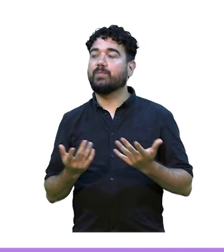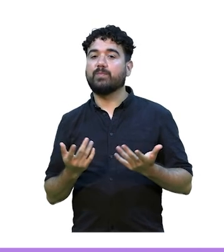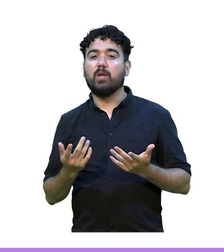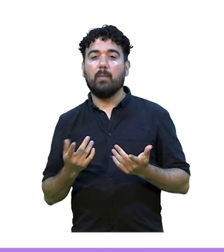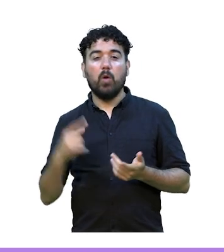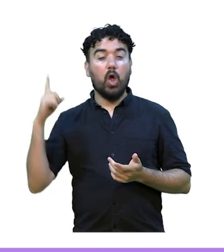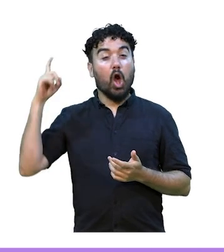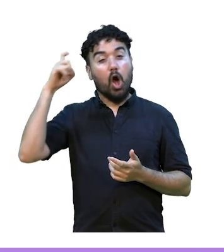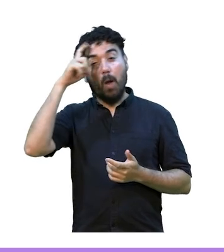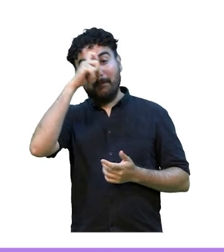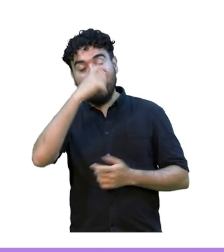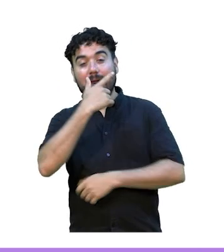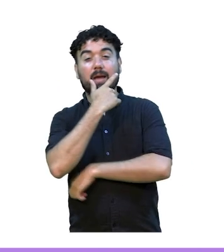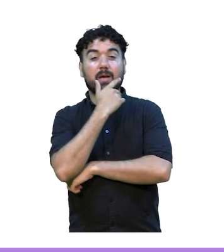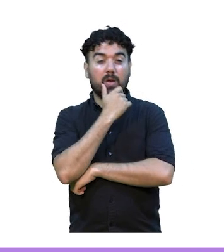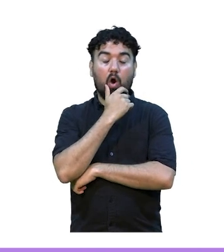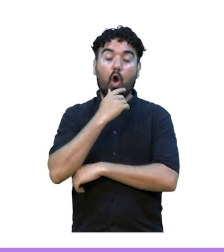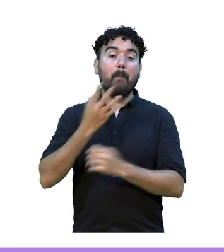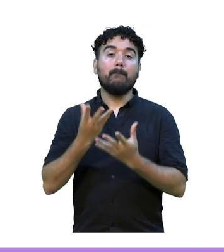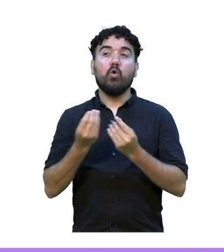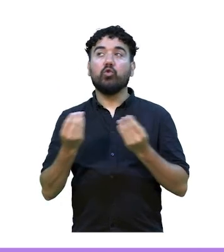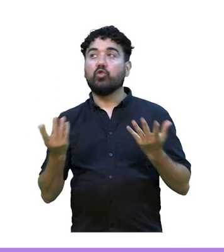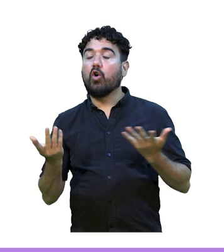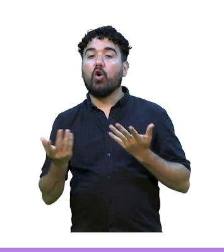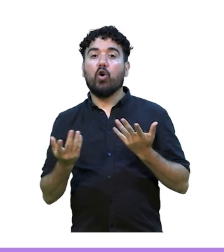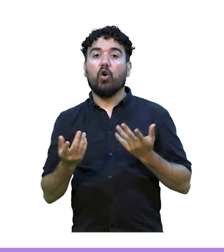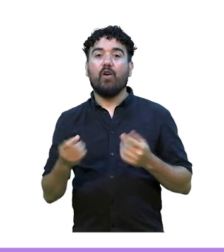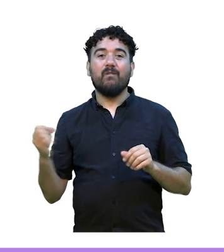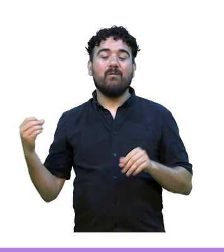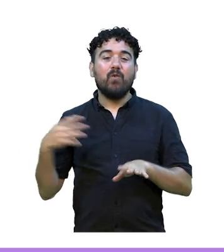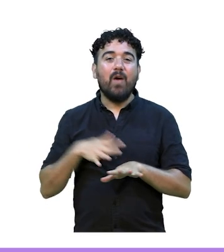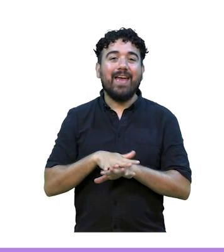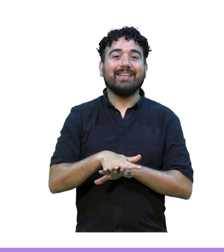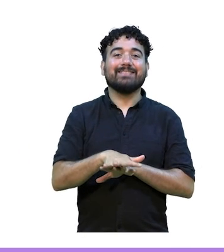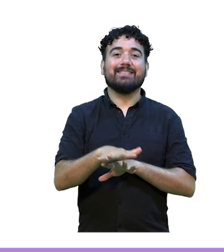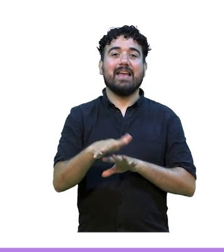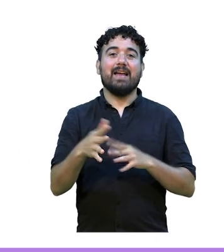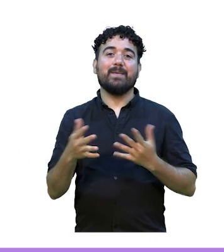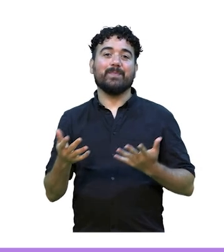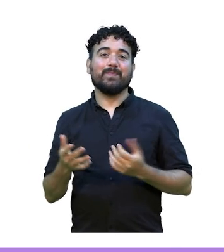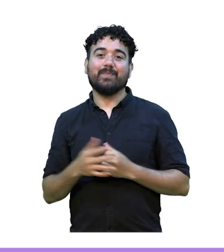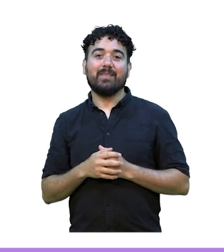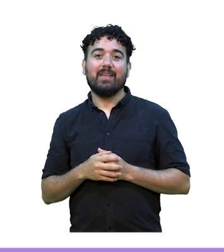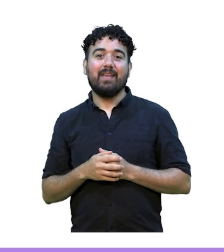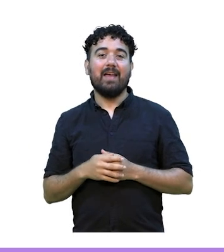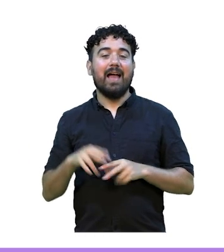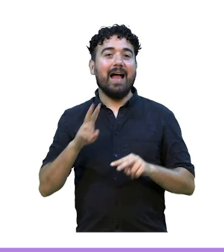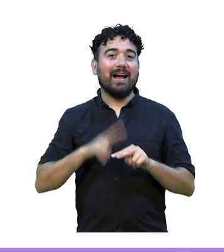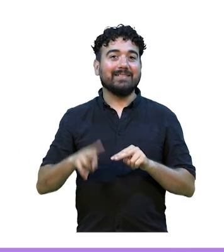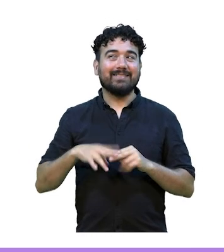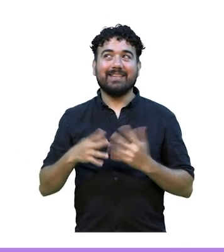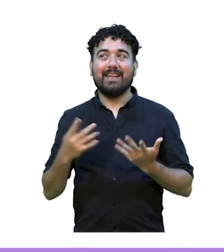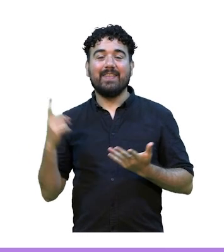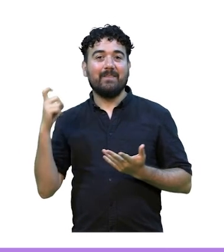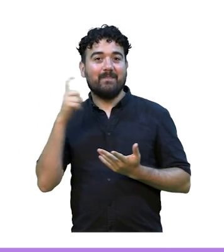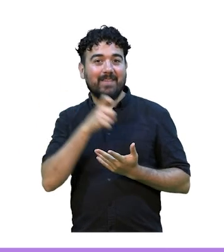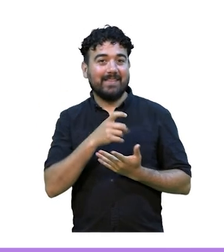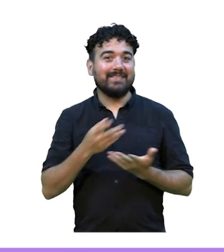hay que, es un tema complejo además, donde hay muchas influencias por ahí